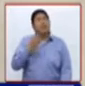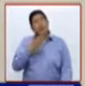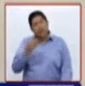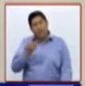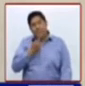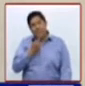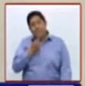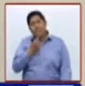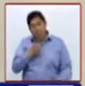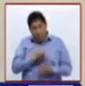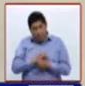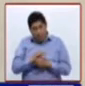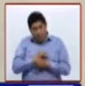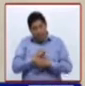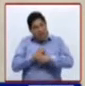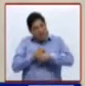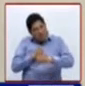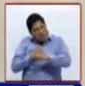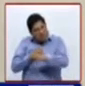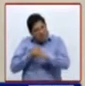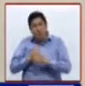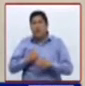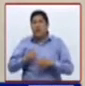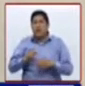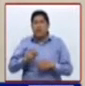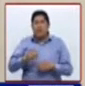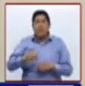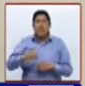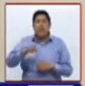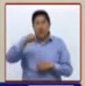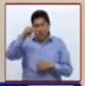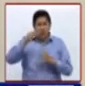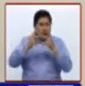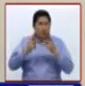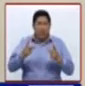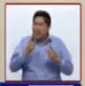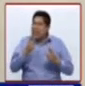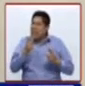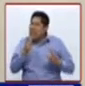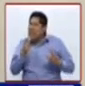Ministerio Público se movilice en el norte a efectos de dar con el presunto responsable.